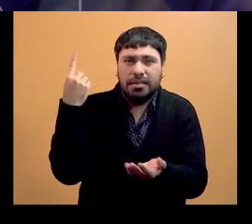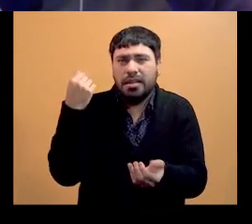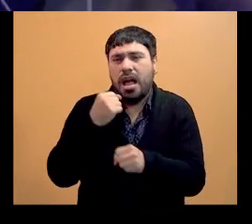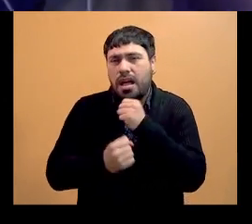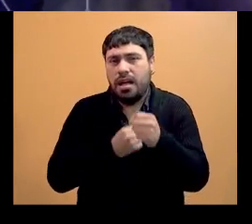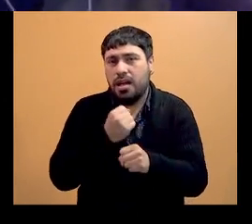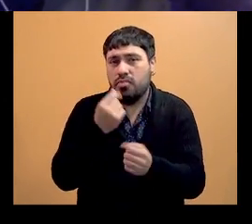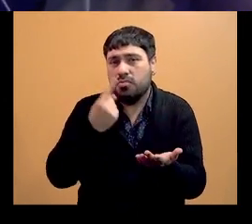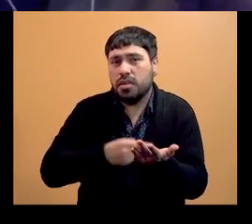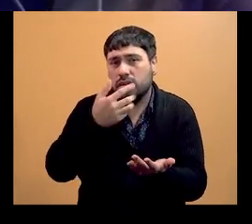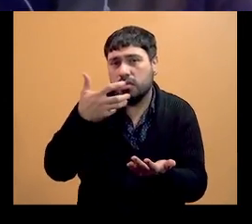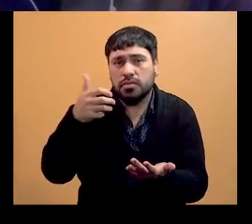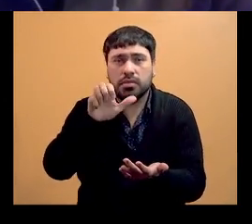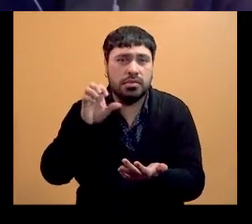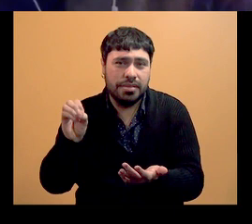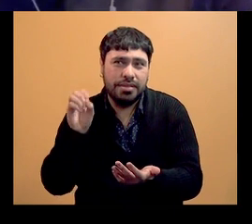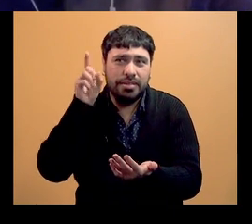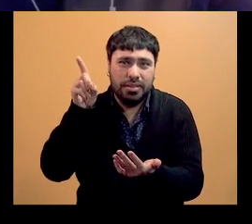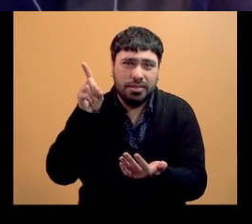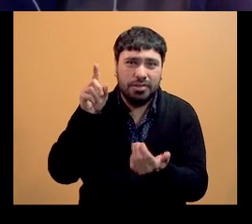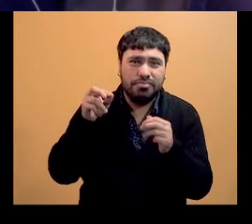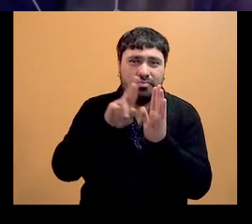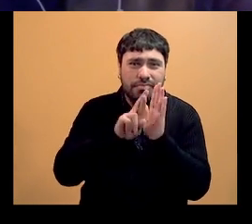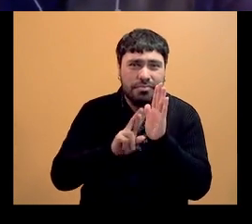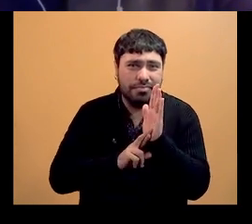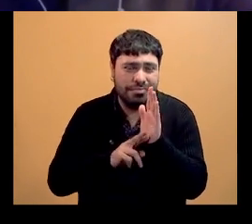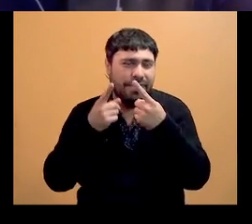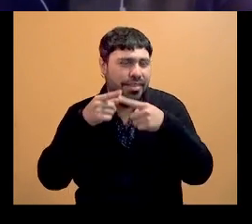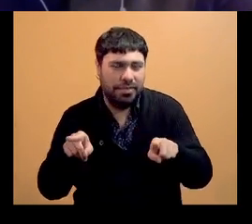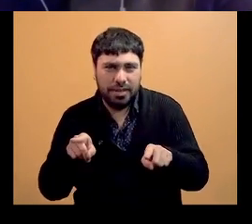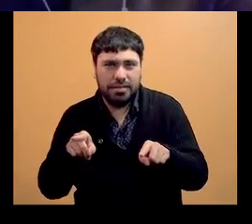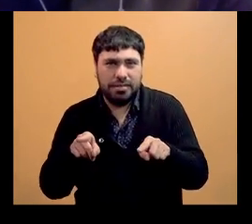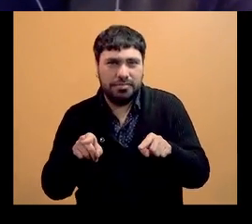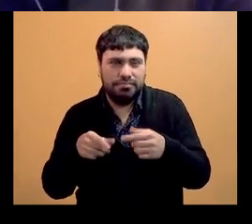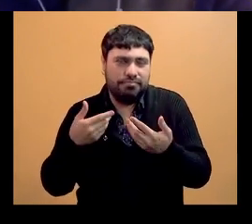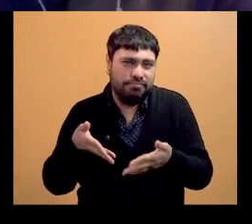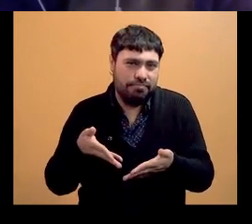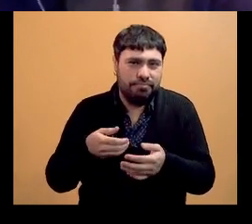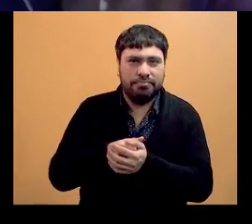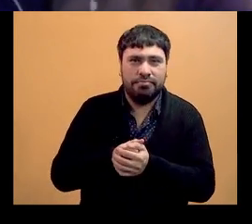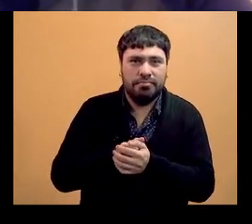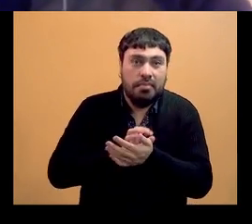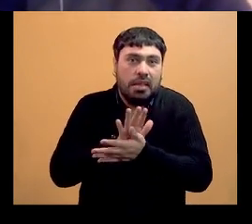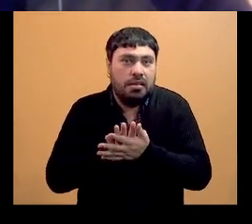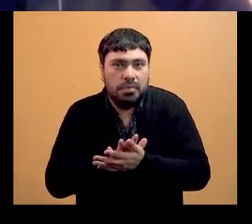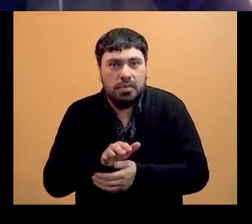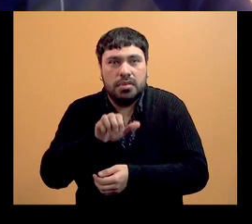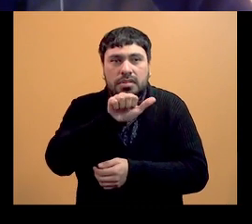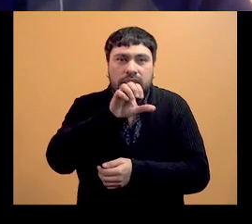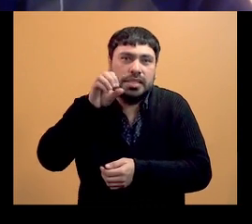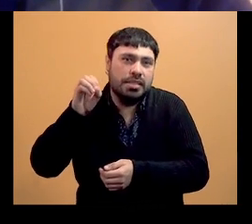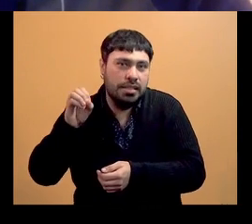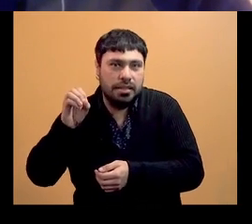del 60 y del 70, más que con lo que se hace hoy en día. Incluso misiones como Starlink, que ha estado muy en boga, estos lanzamientos de 60